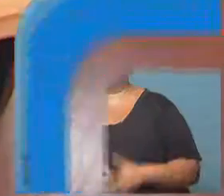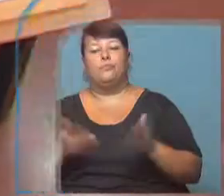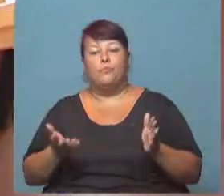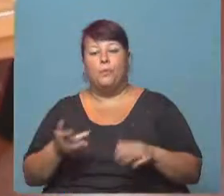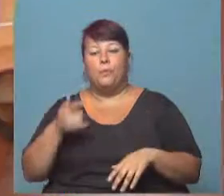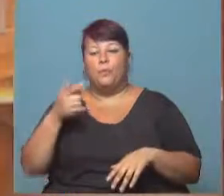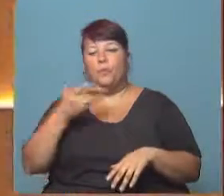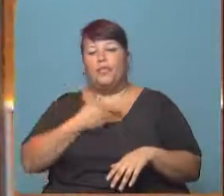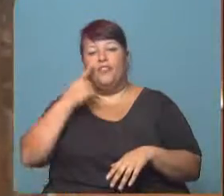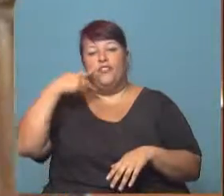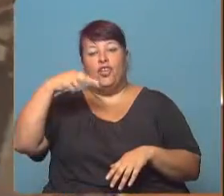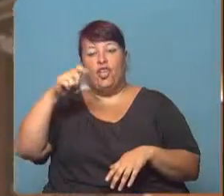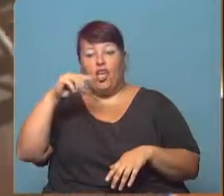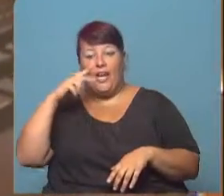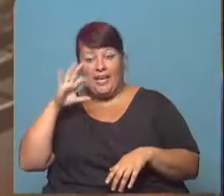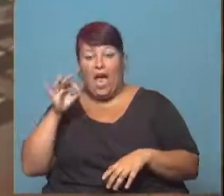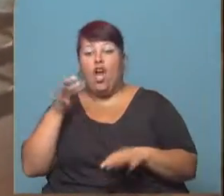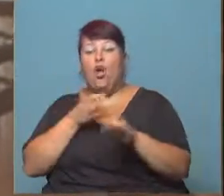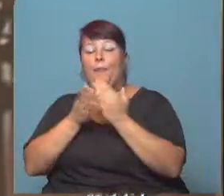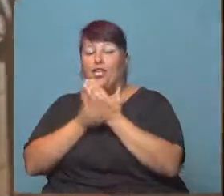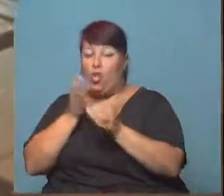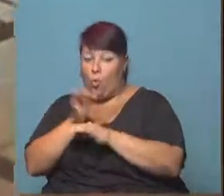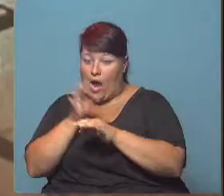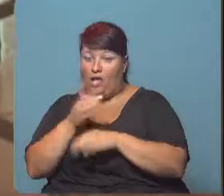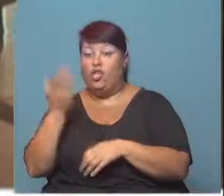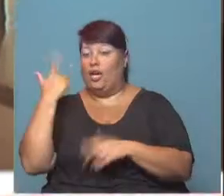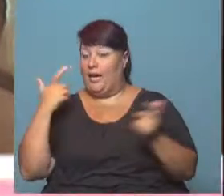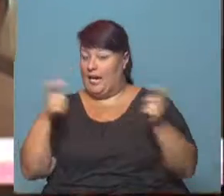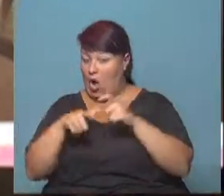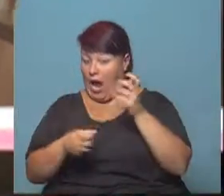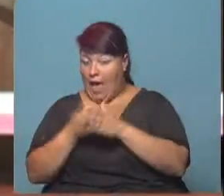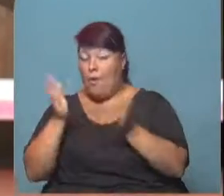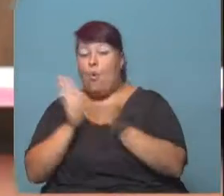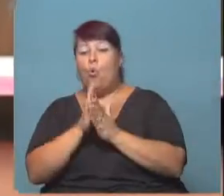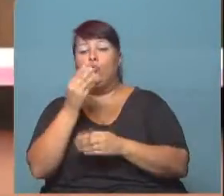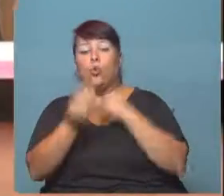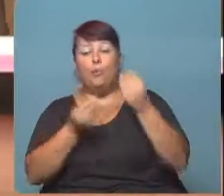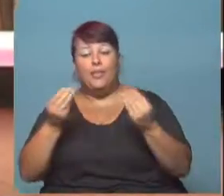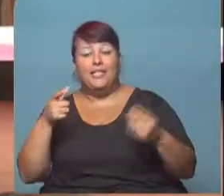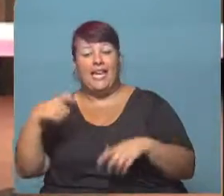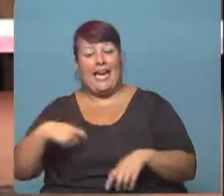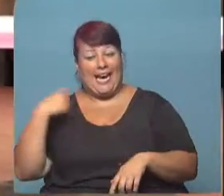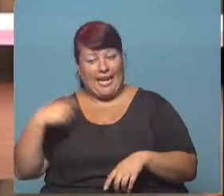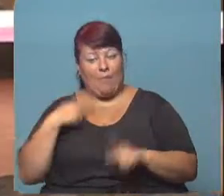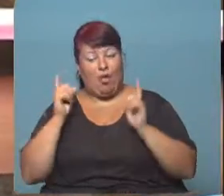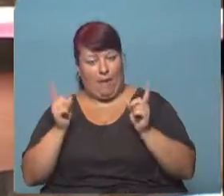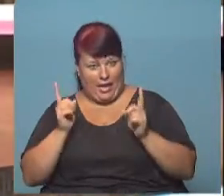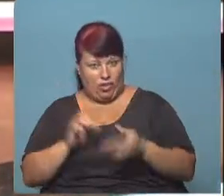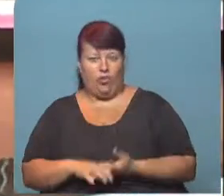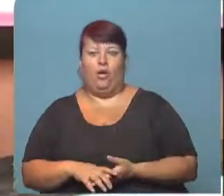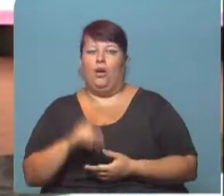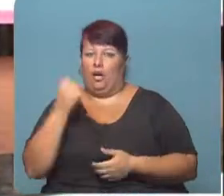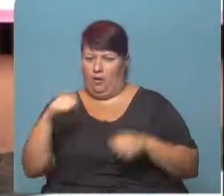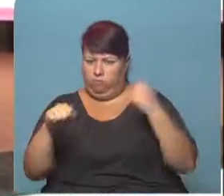Bueno, Alejandro Finocchiaro de Educación se reunió esta mañana con algunos representantes de los gremios docentes. Hubo